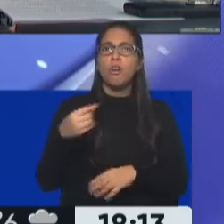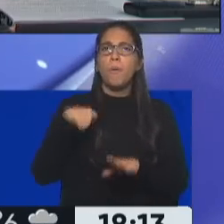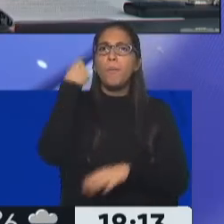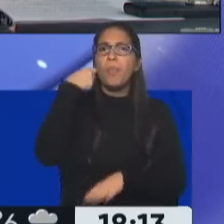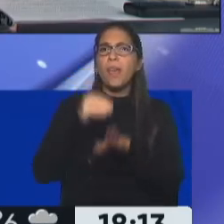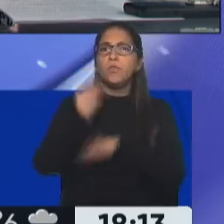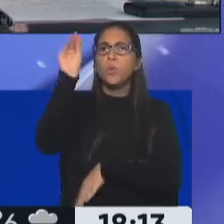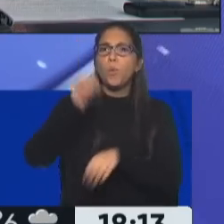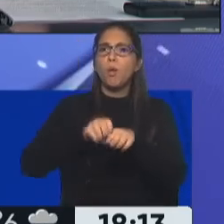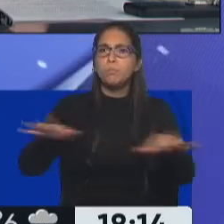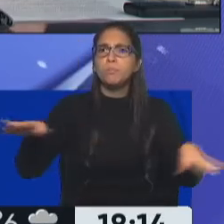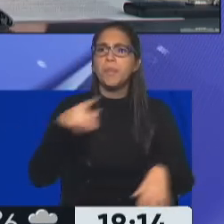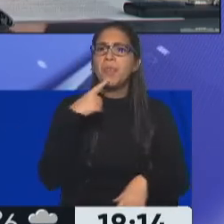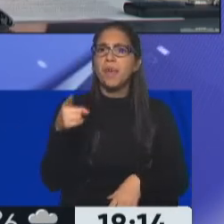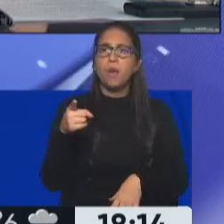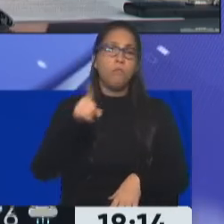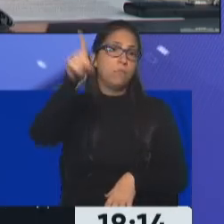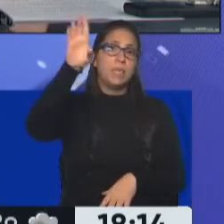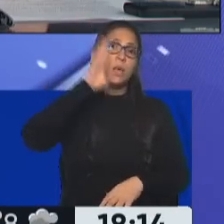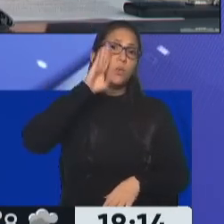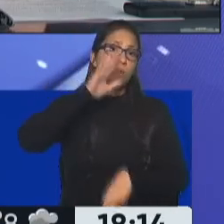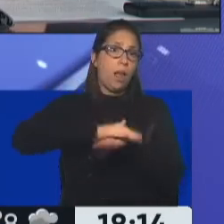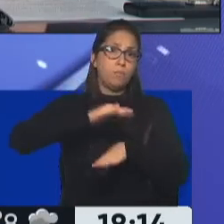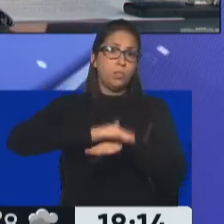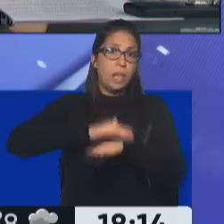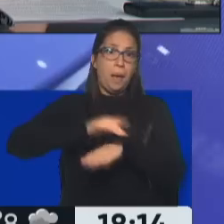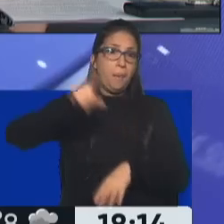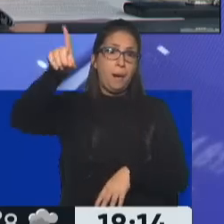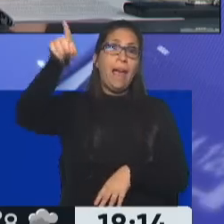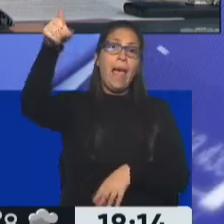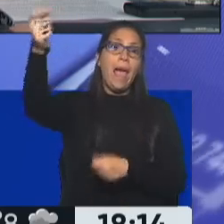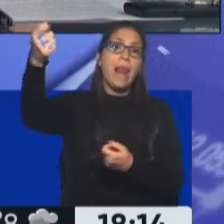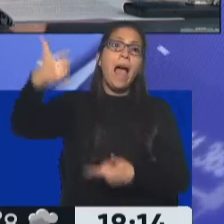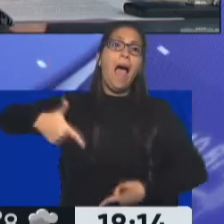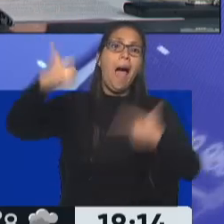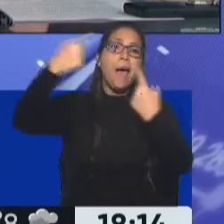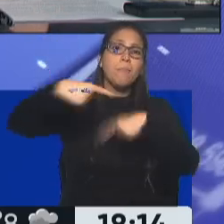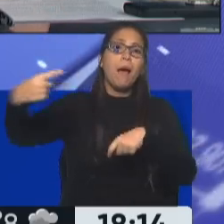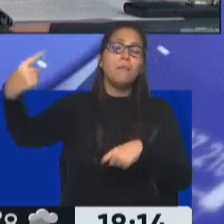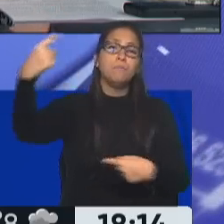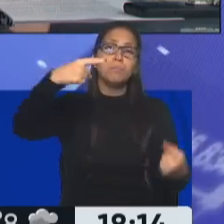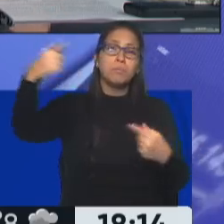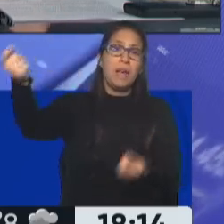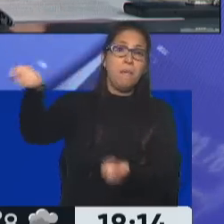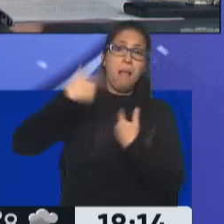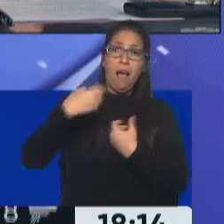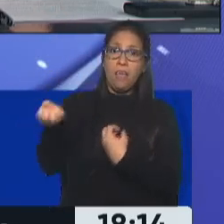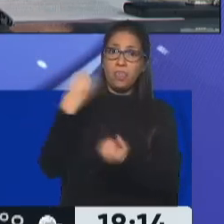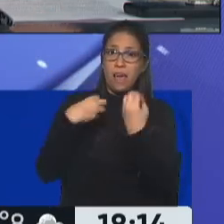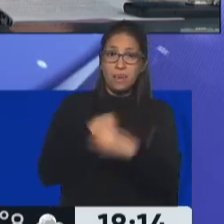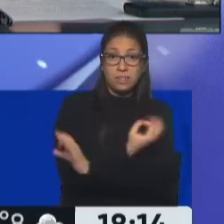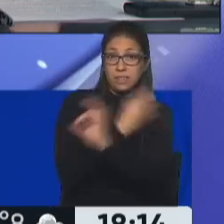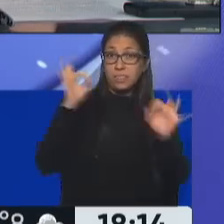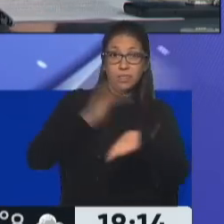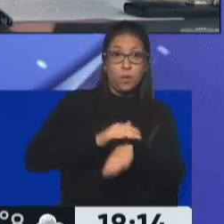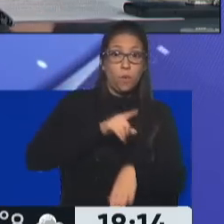dice, bueno, digamos, responsabiliza a Estados Unidos de no enviar las armas que necesitan en este momento, algo que al menos